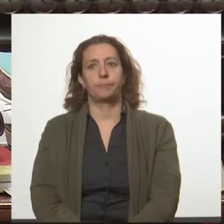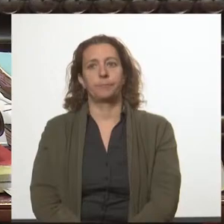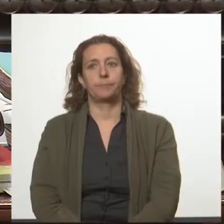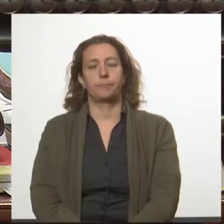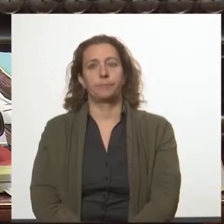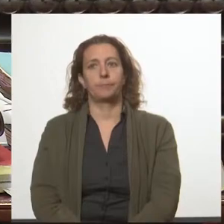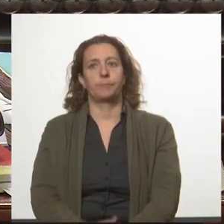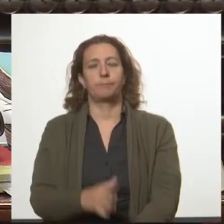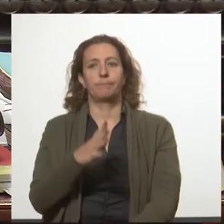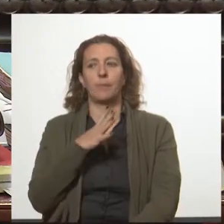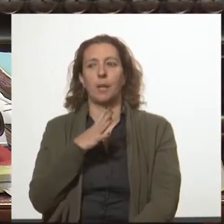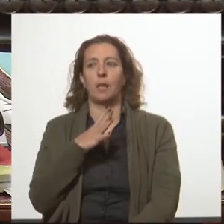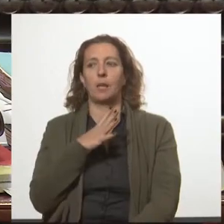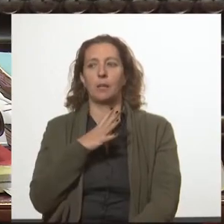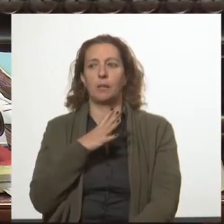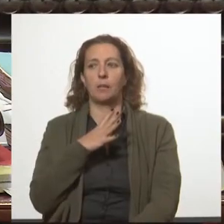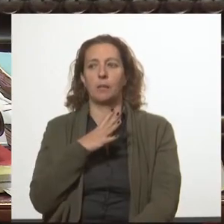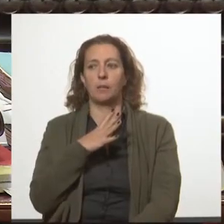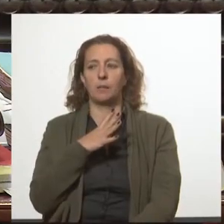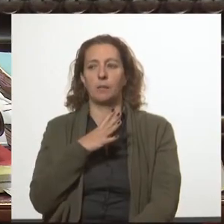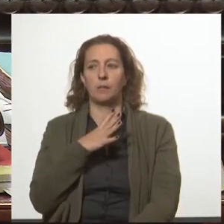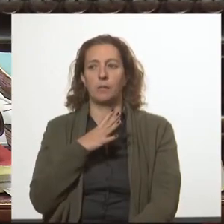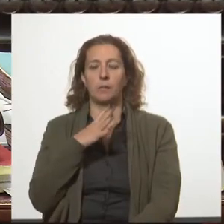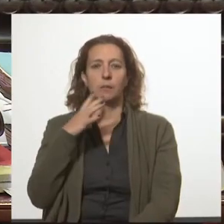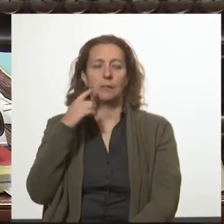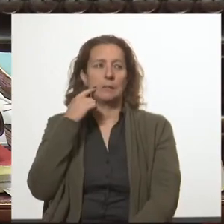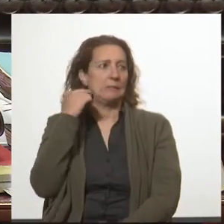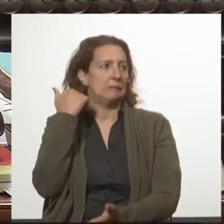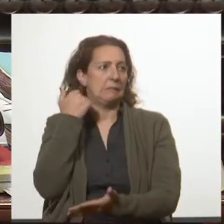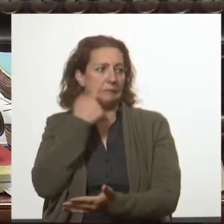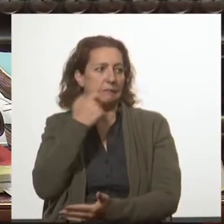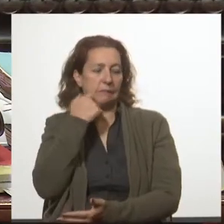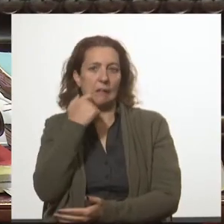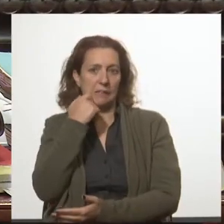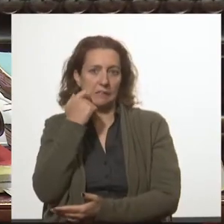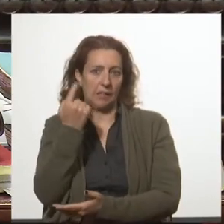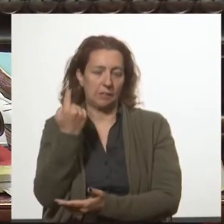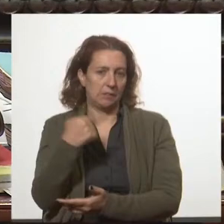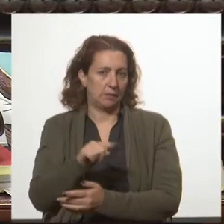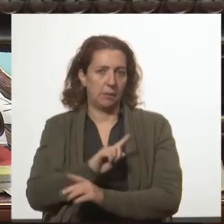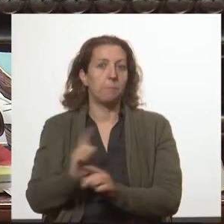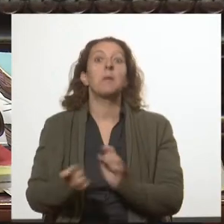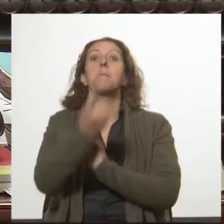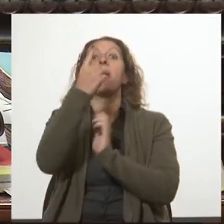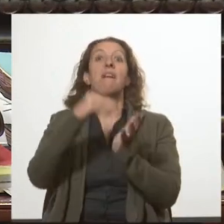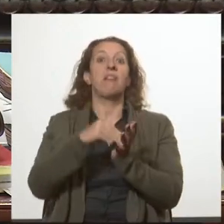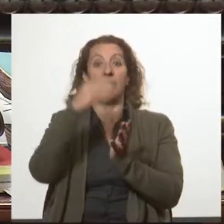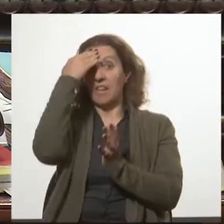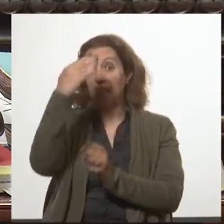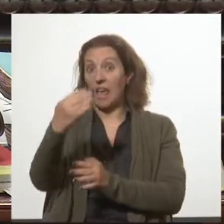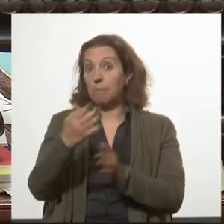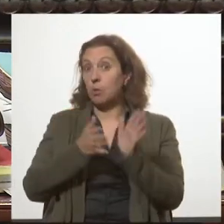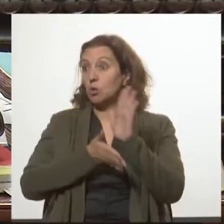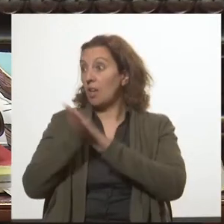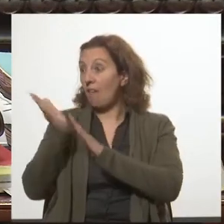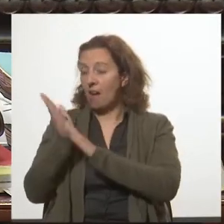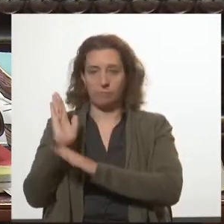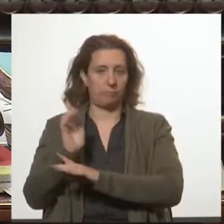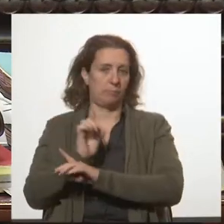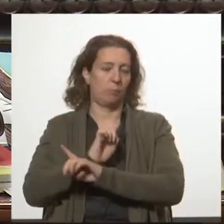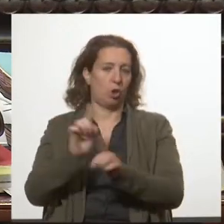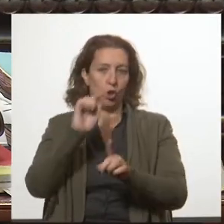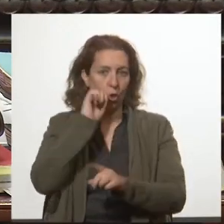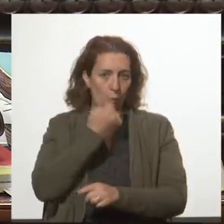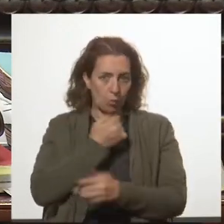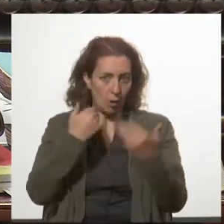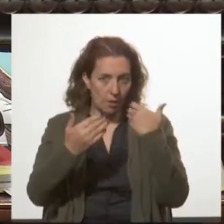hay una ausencia muy grande en sala no es la primera vez que el frente amplio se ausenta de sala porque no les gusta